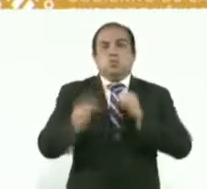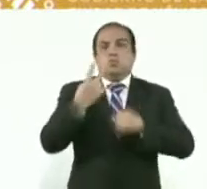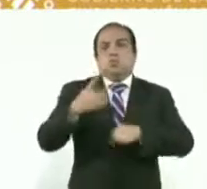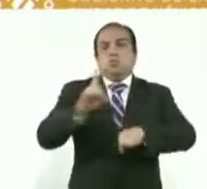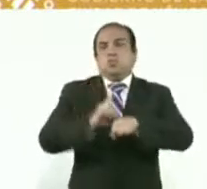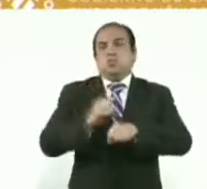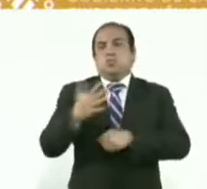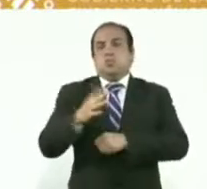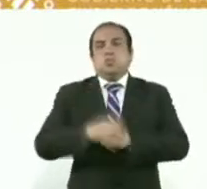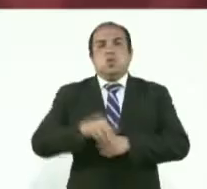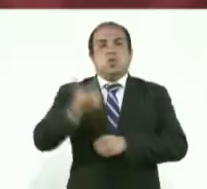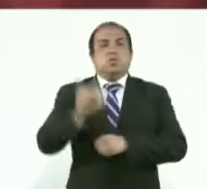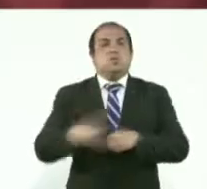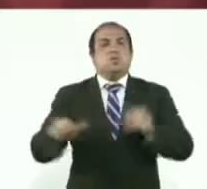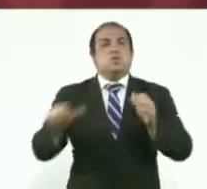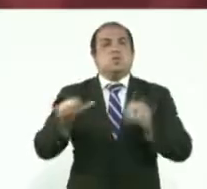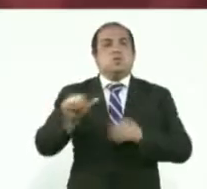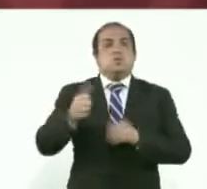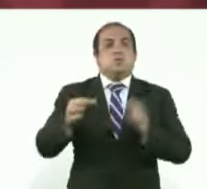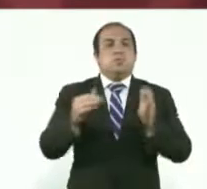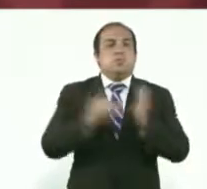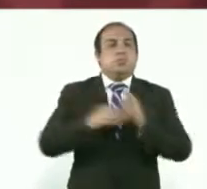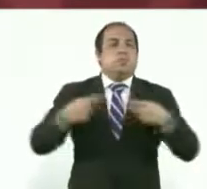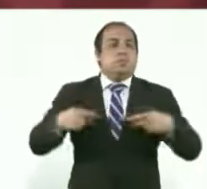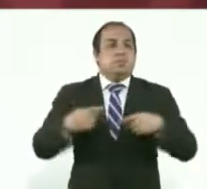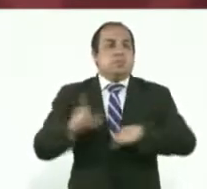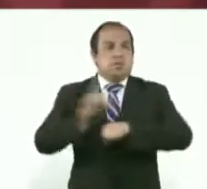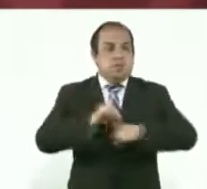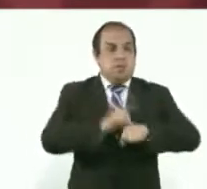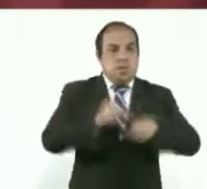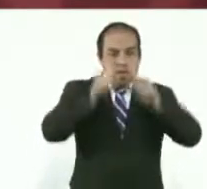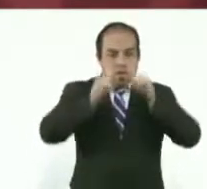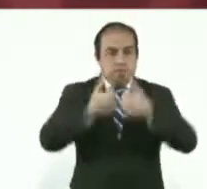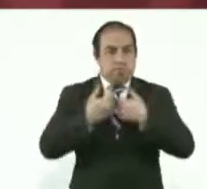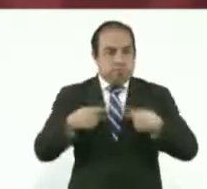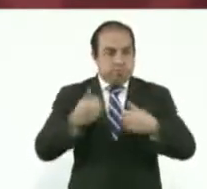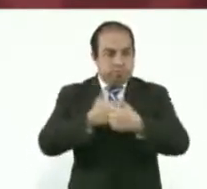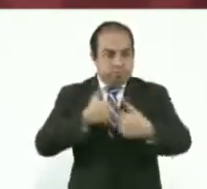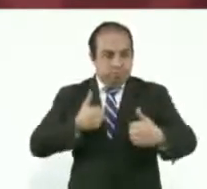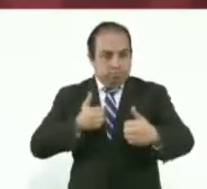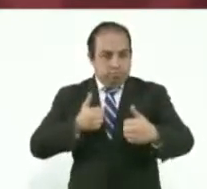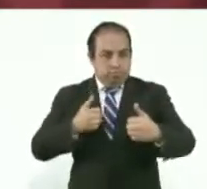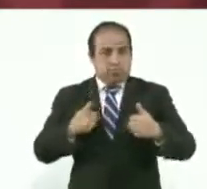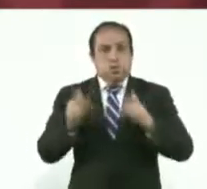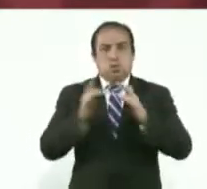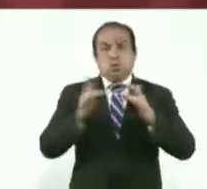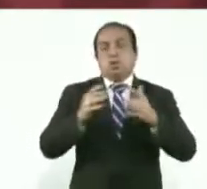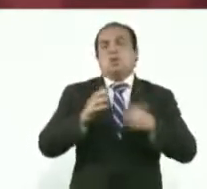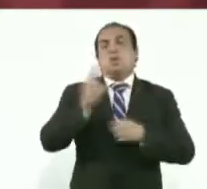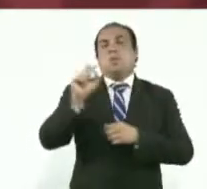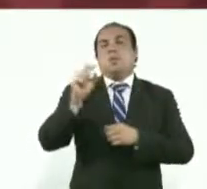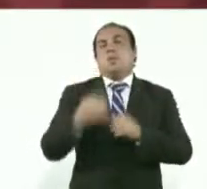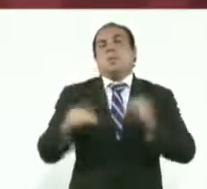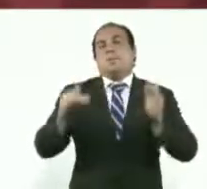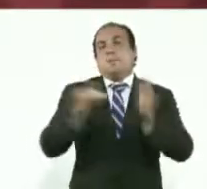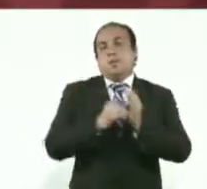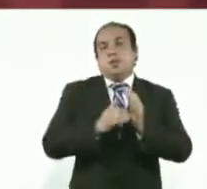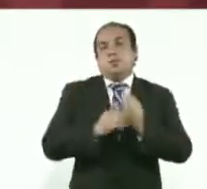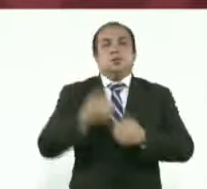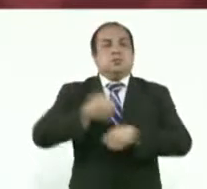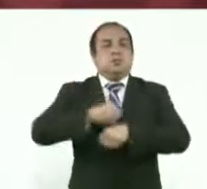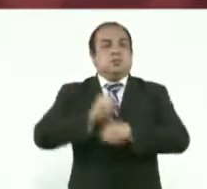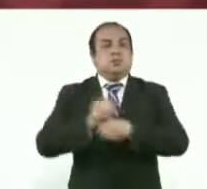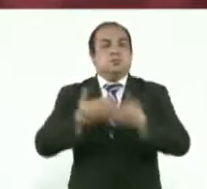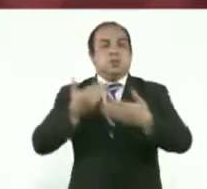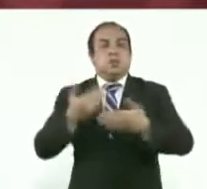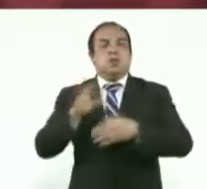un promedio de cerca de 11,000 personas al día atendiéndose como rezagados, se contrasta con los 20,000 de la semana pasada y con los más de 40,000